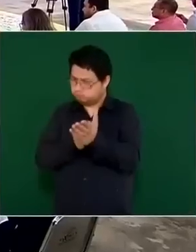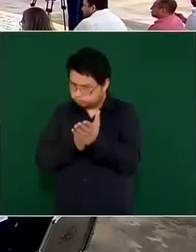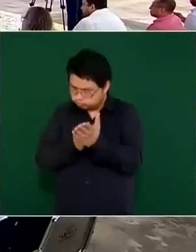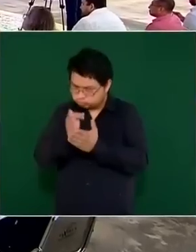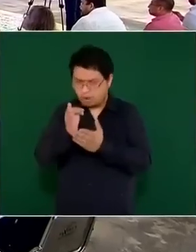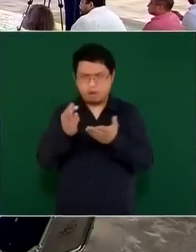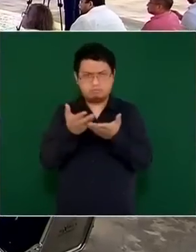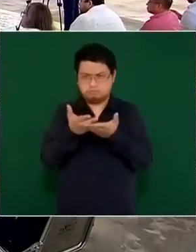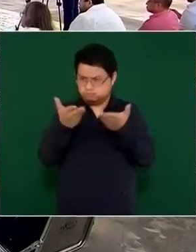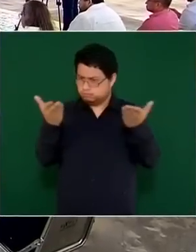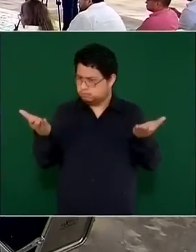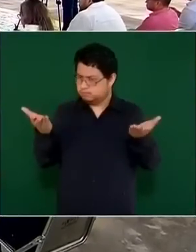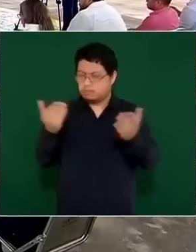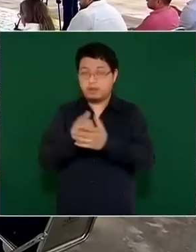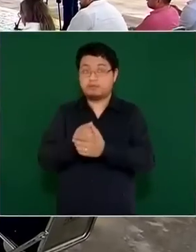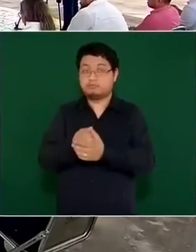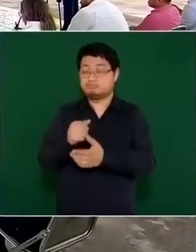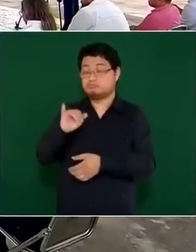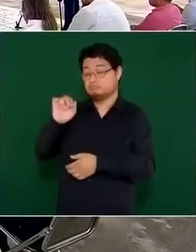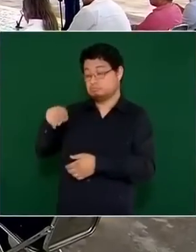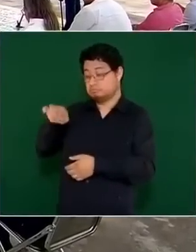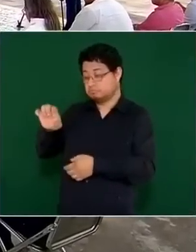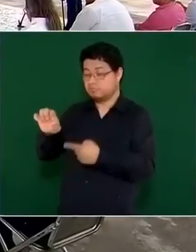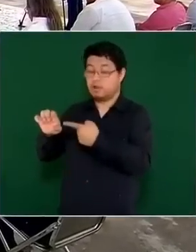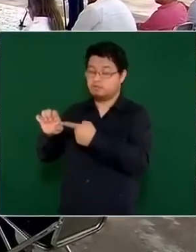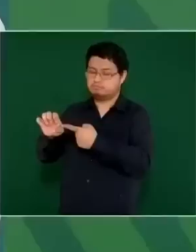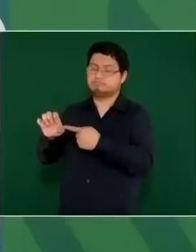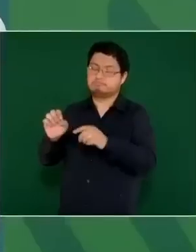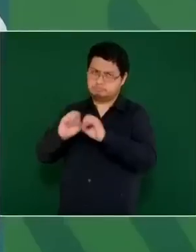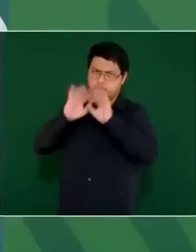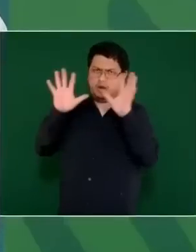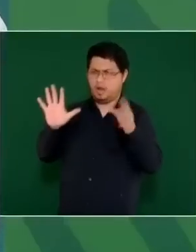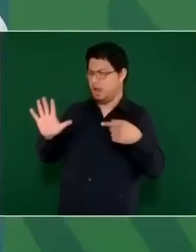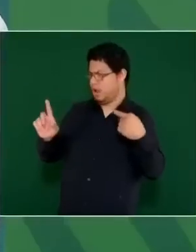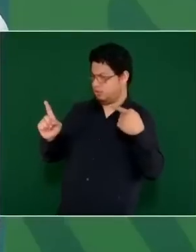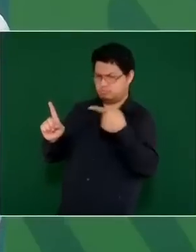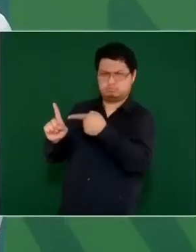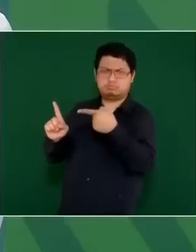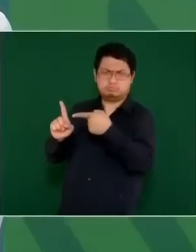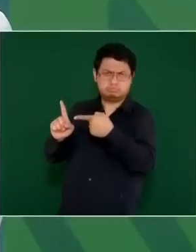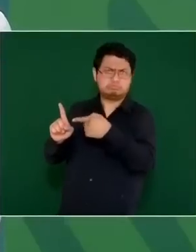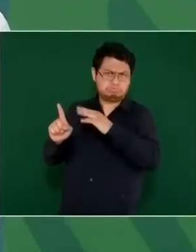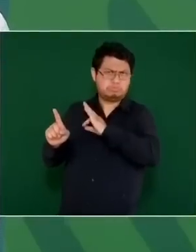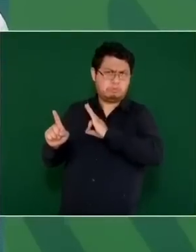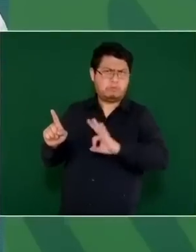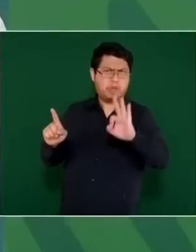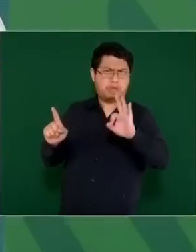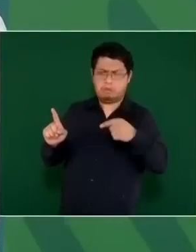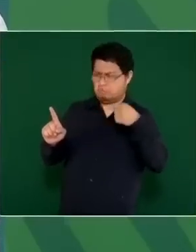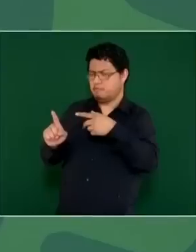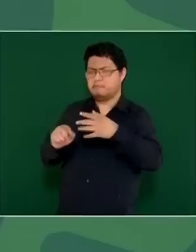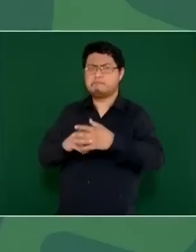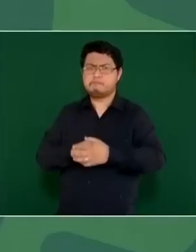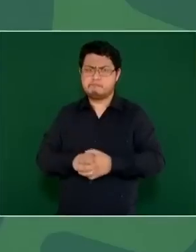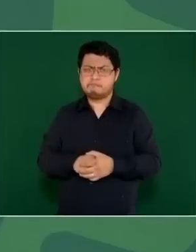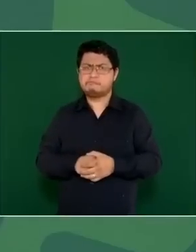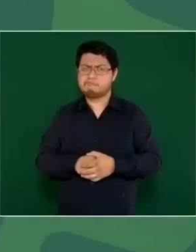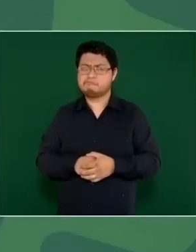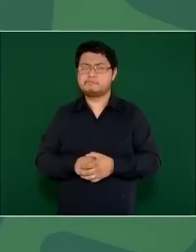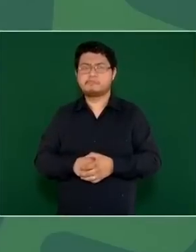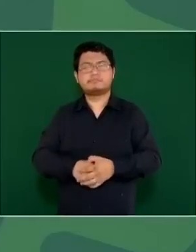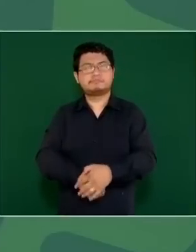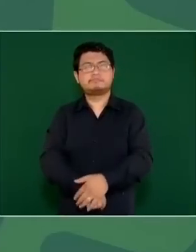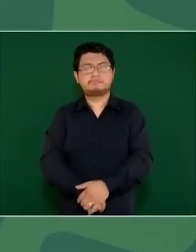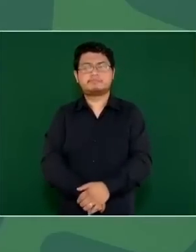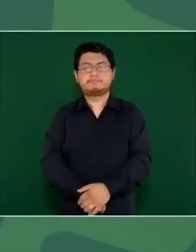Hay que luchar por eso Y claro que sí se toca y se debe de tocar y también